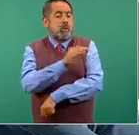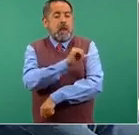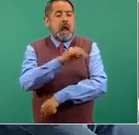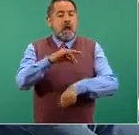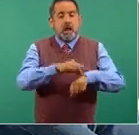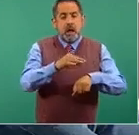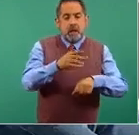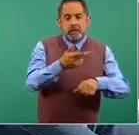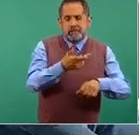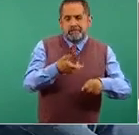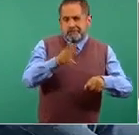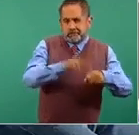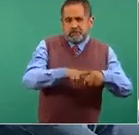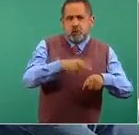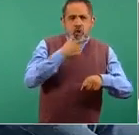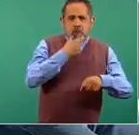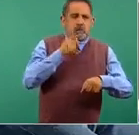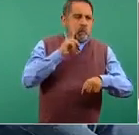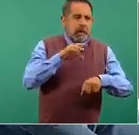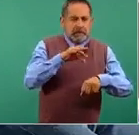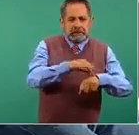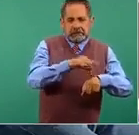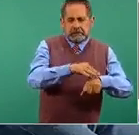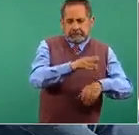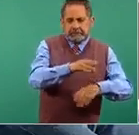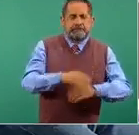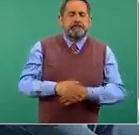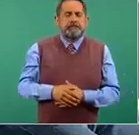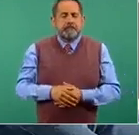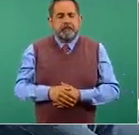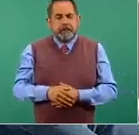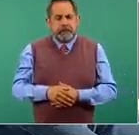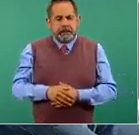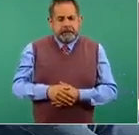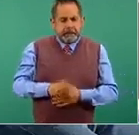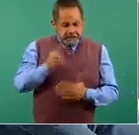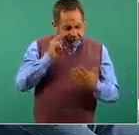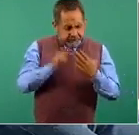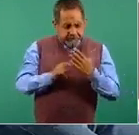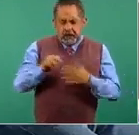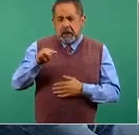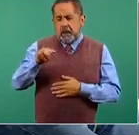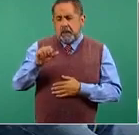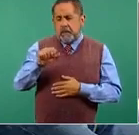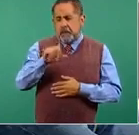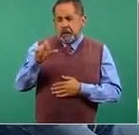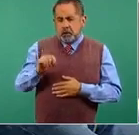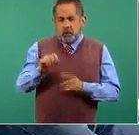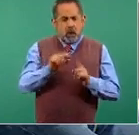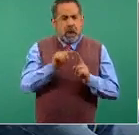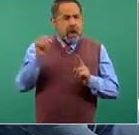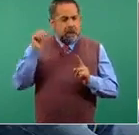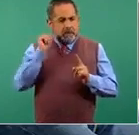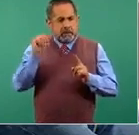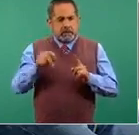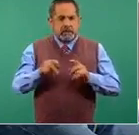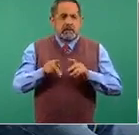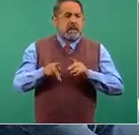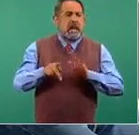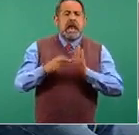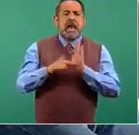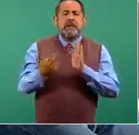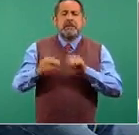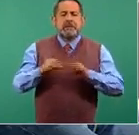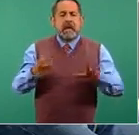Estábamos revisando la editorial del número de marzo-abril de la revista Salud Pública